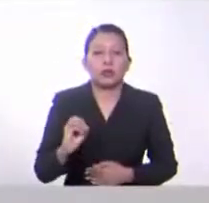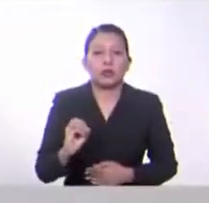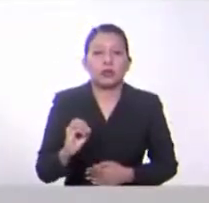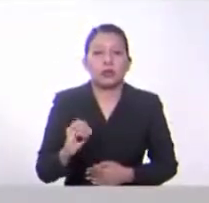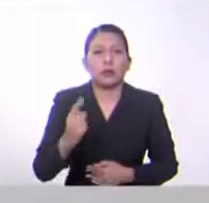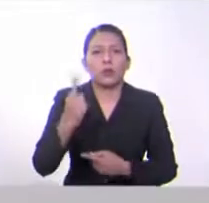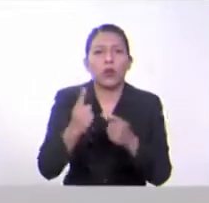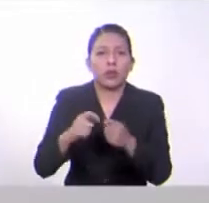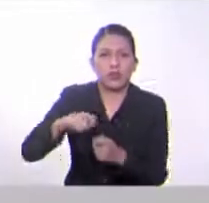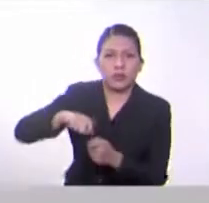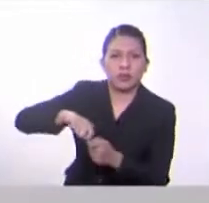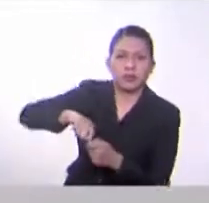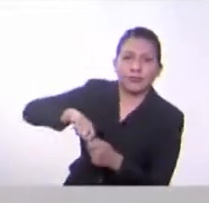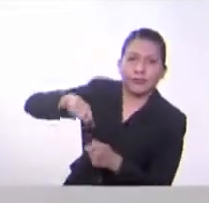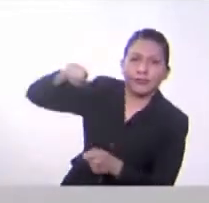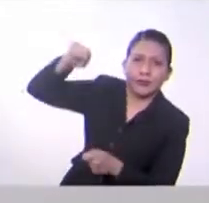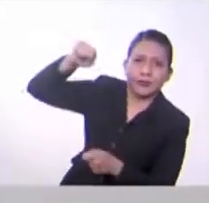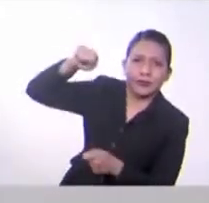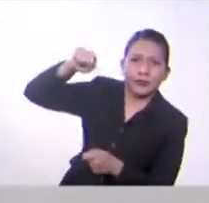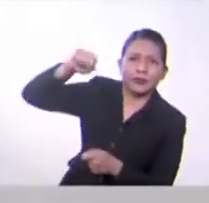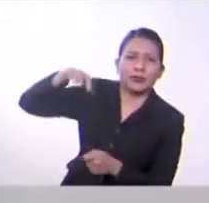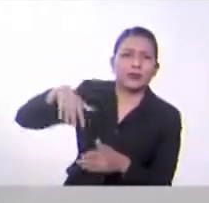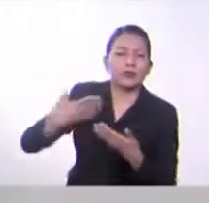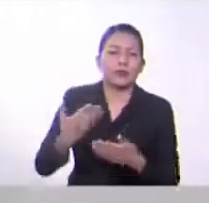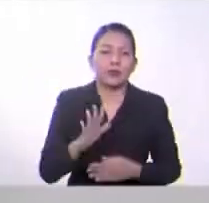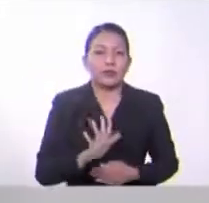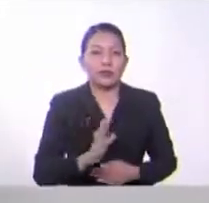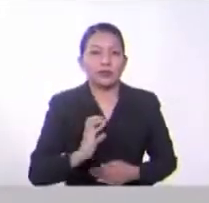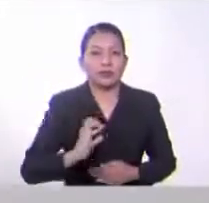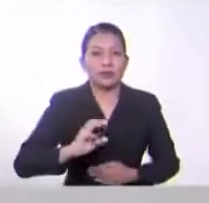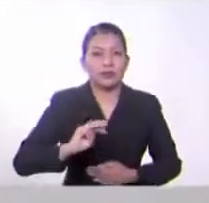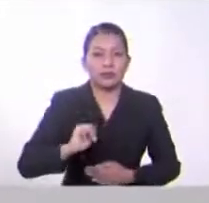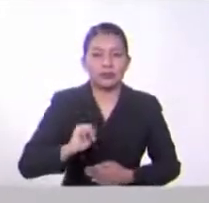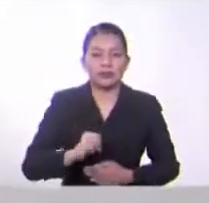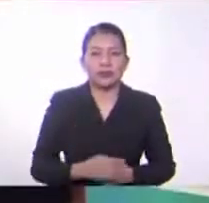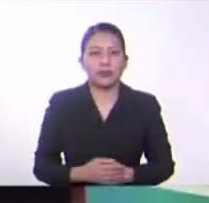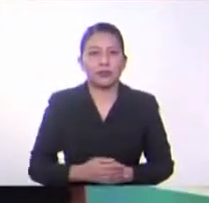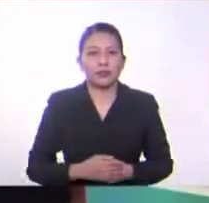es? 5 centímetros. La altura es 5